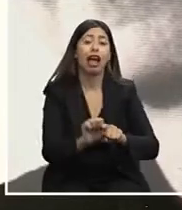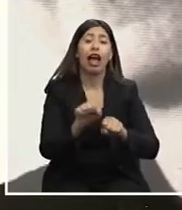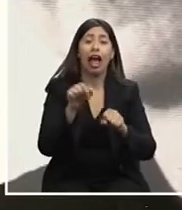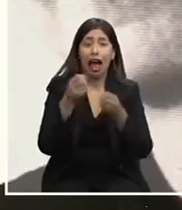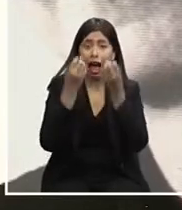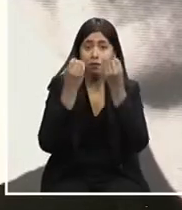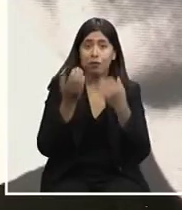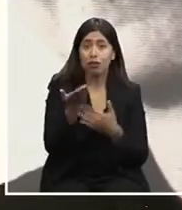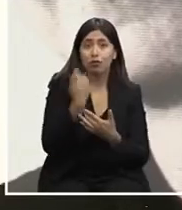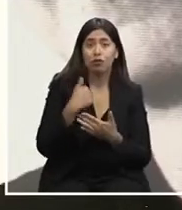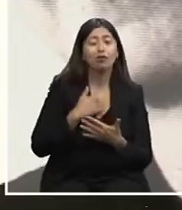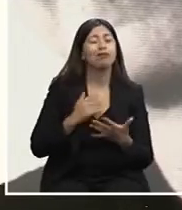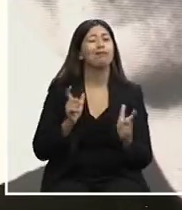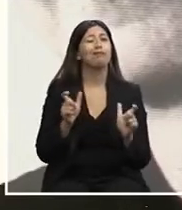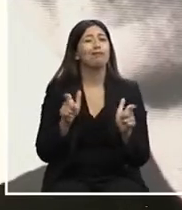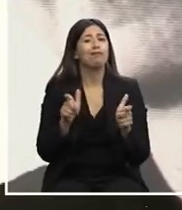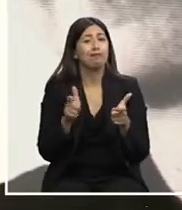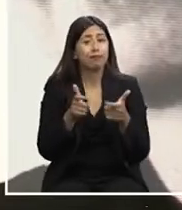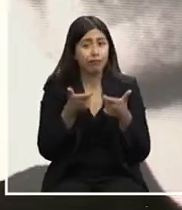el gran desafío